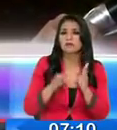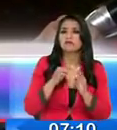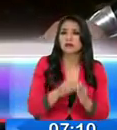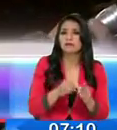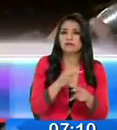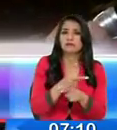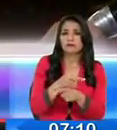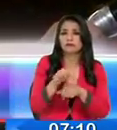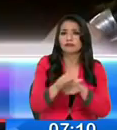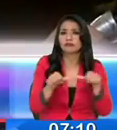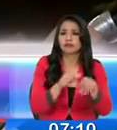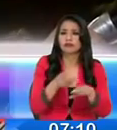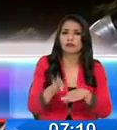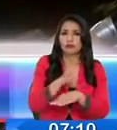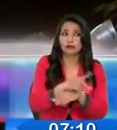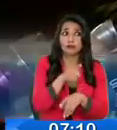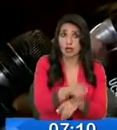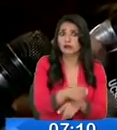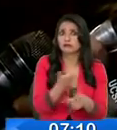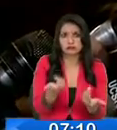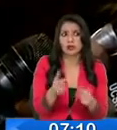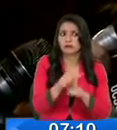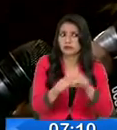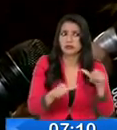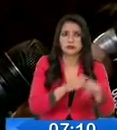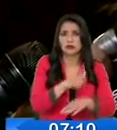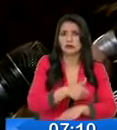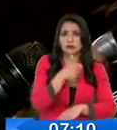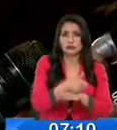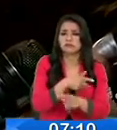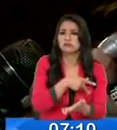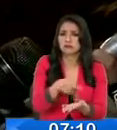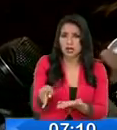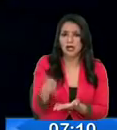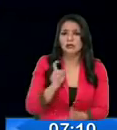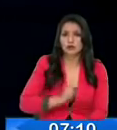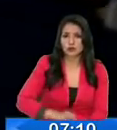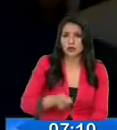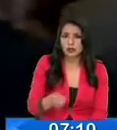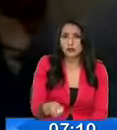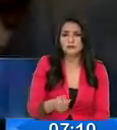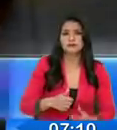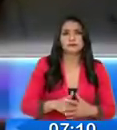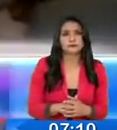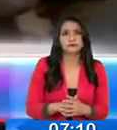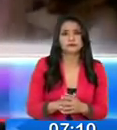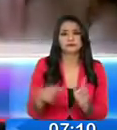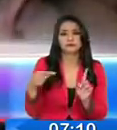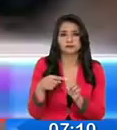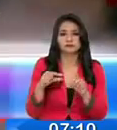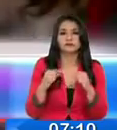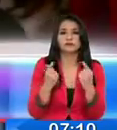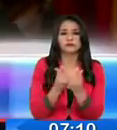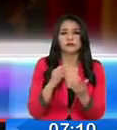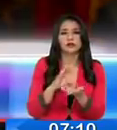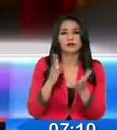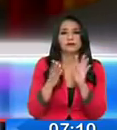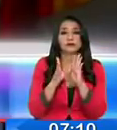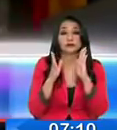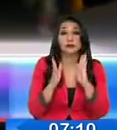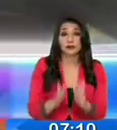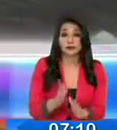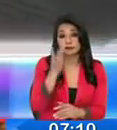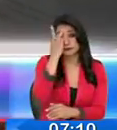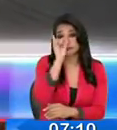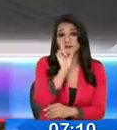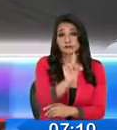que permitieron, como máximo organismo de administración, el pagar esta remuneración. Para Juan Cristóbal Lloret, de la bancada de la Revolución Ciudadana, la